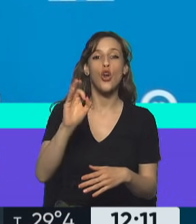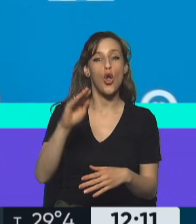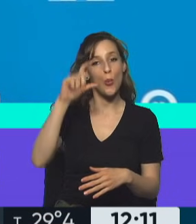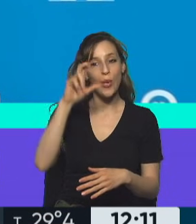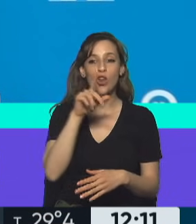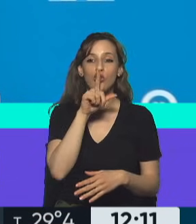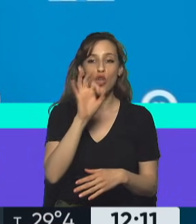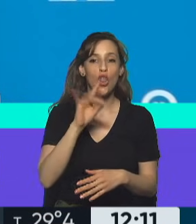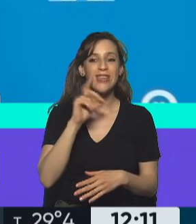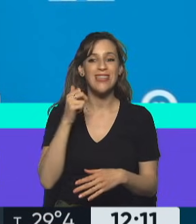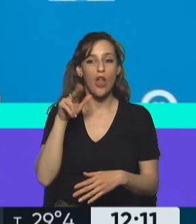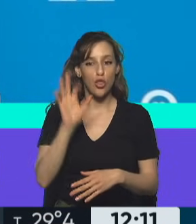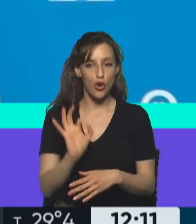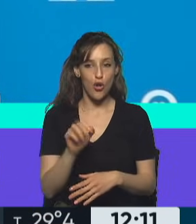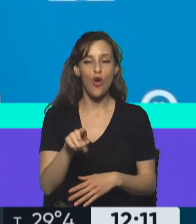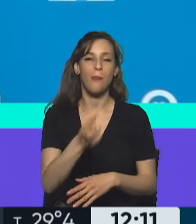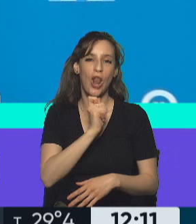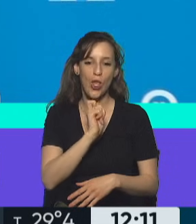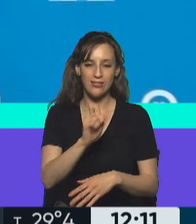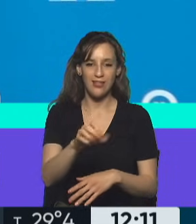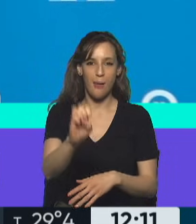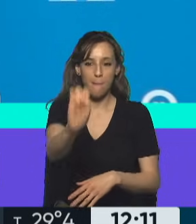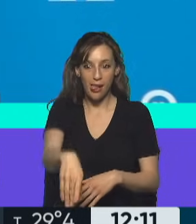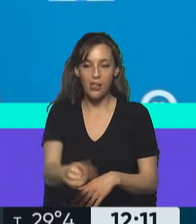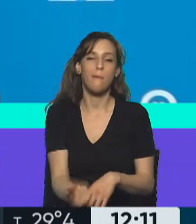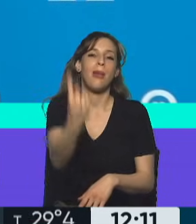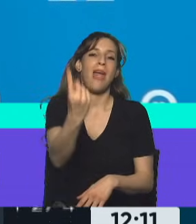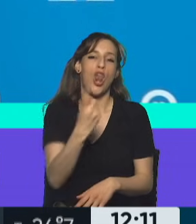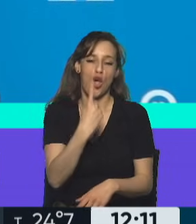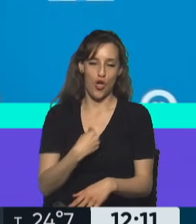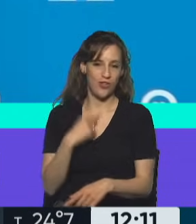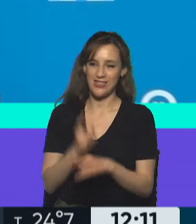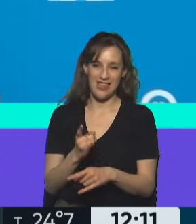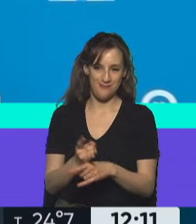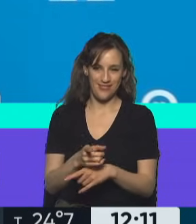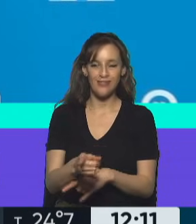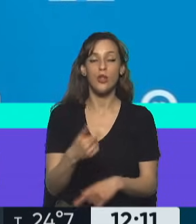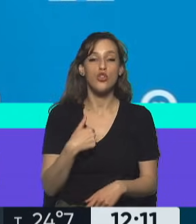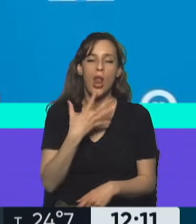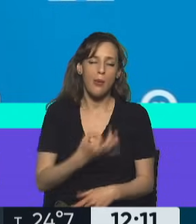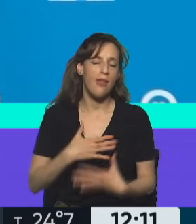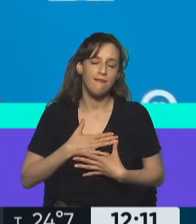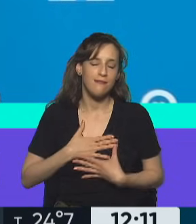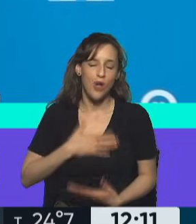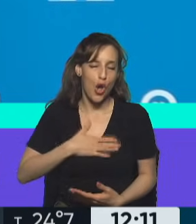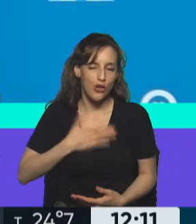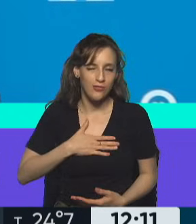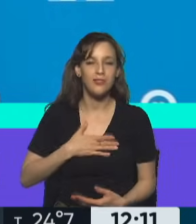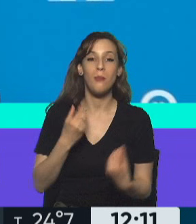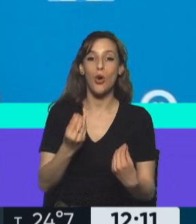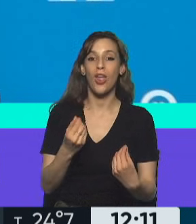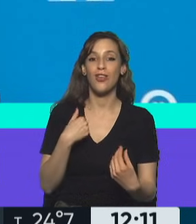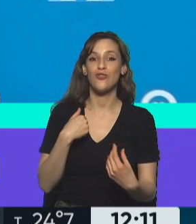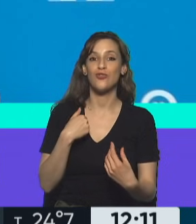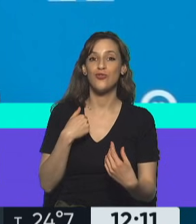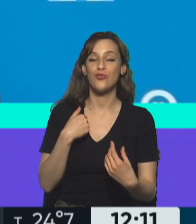quien inicie la ronda de preguntas, y déjenme decirles que para mí es un honor y un placer, porque yo ingresé a la sala de